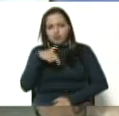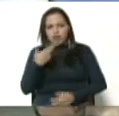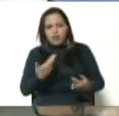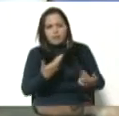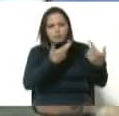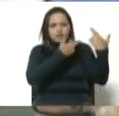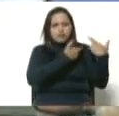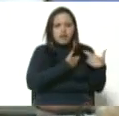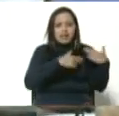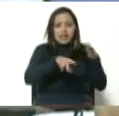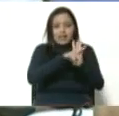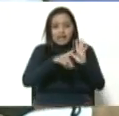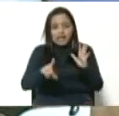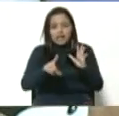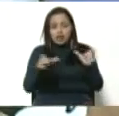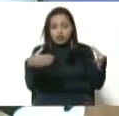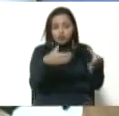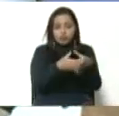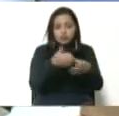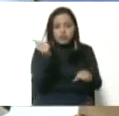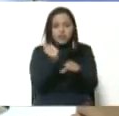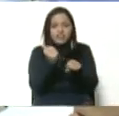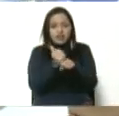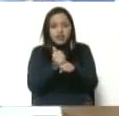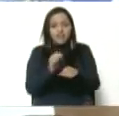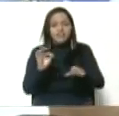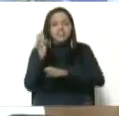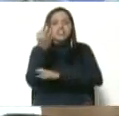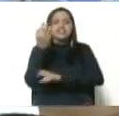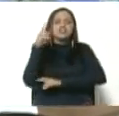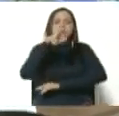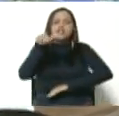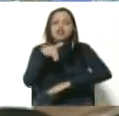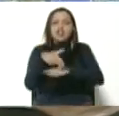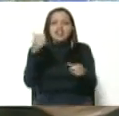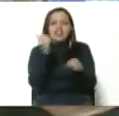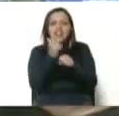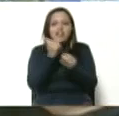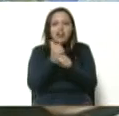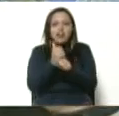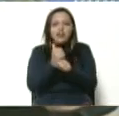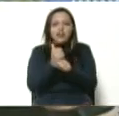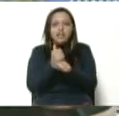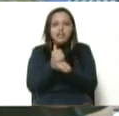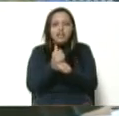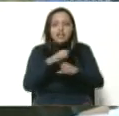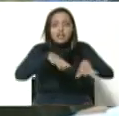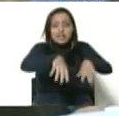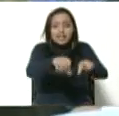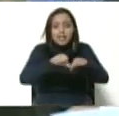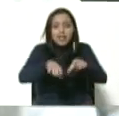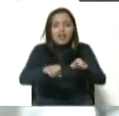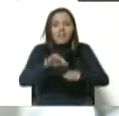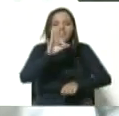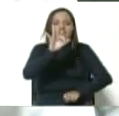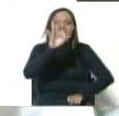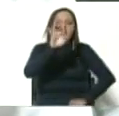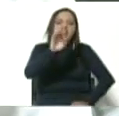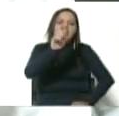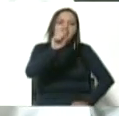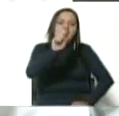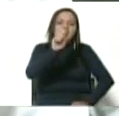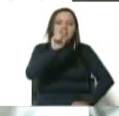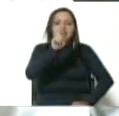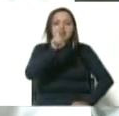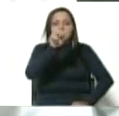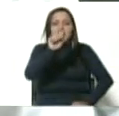nuestra organización sindical, Federación Nacional de Trabajadores de la Industria de la Harina, FETRARINA, con 58